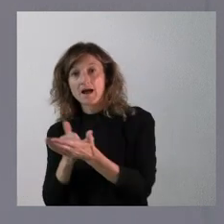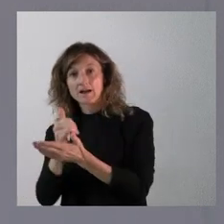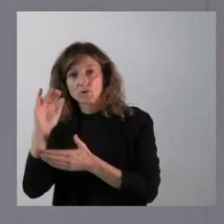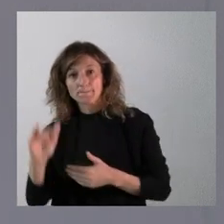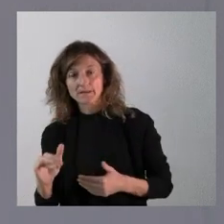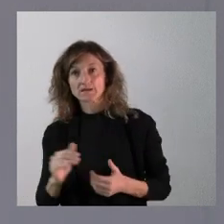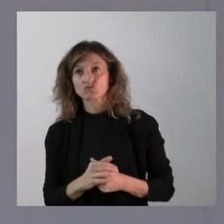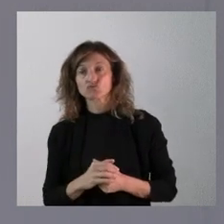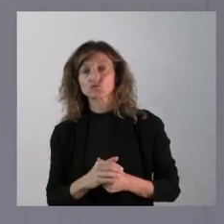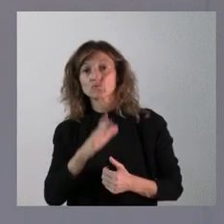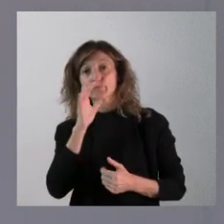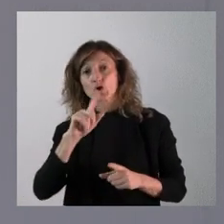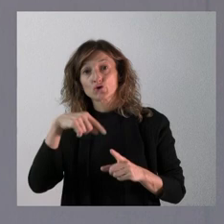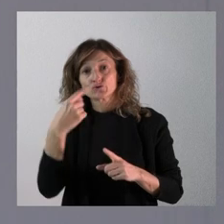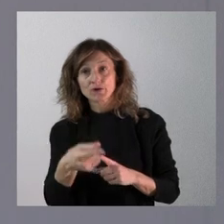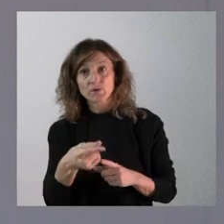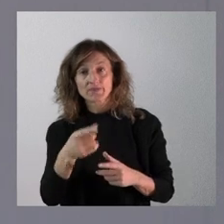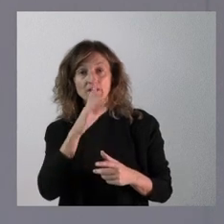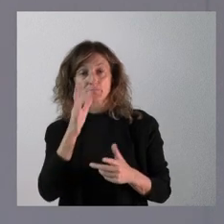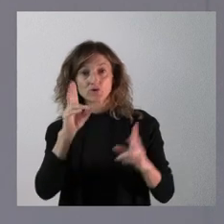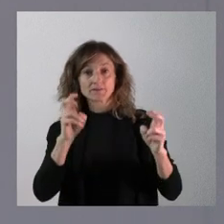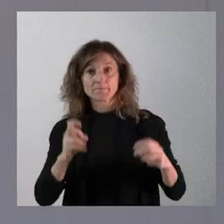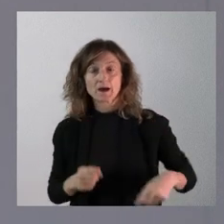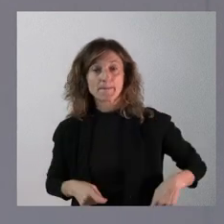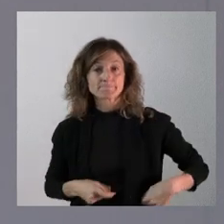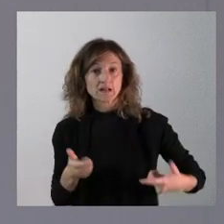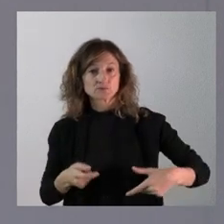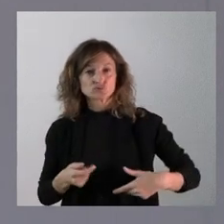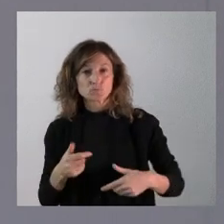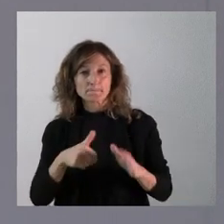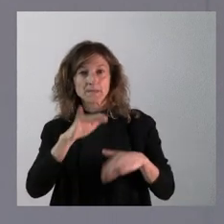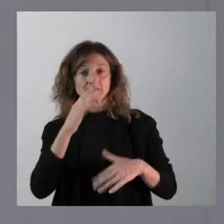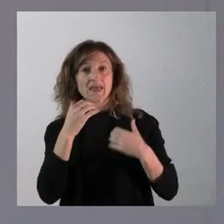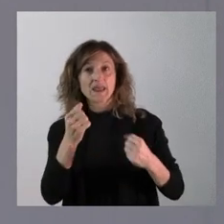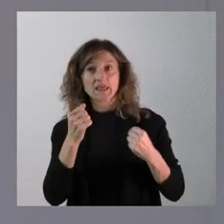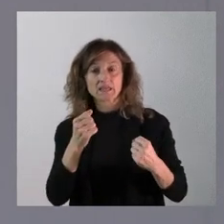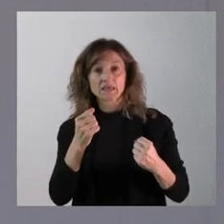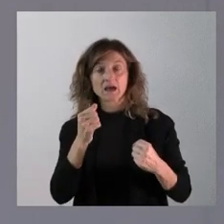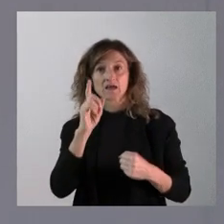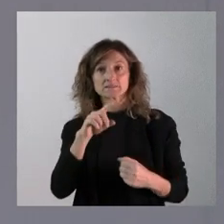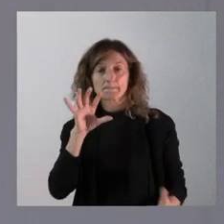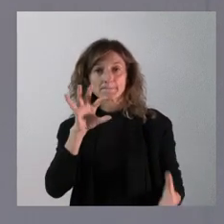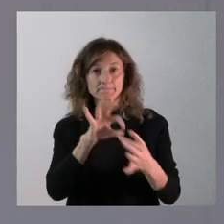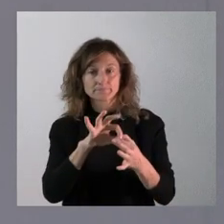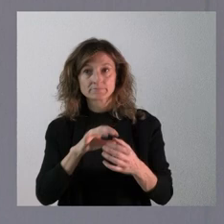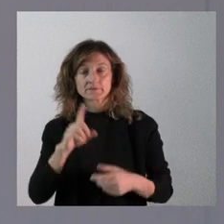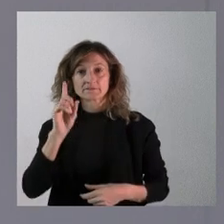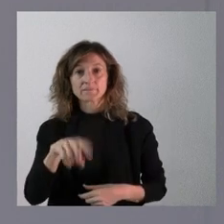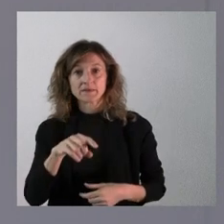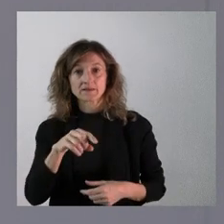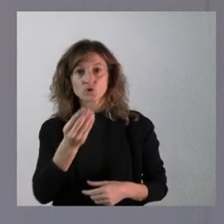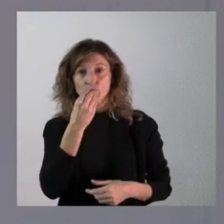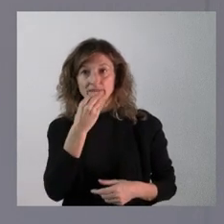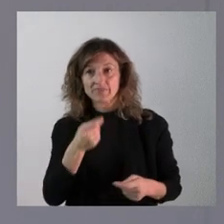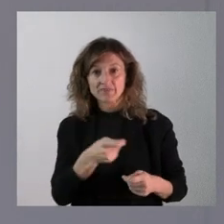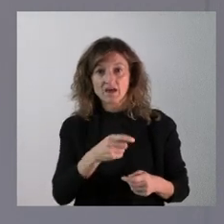estrictamente dicho como consecuencia de que al aumento del coste de la energía también se une el coste de los piensos